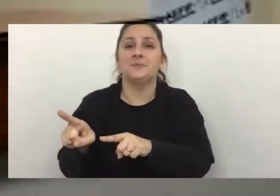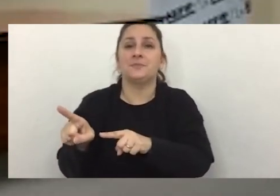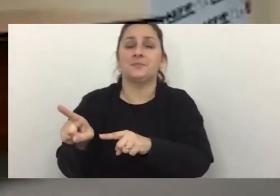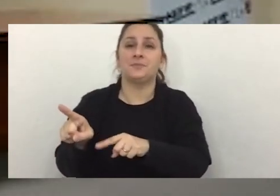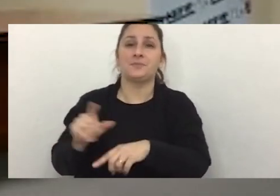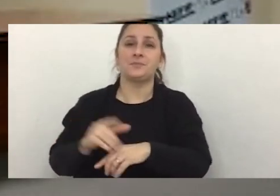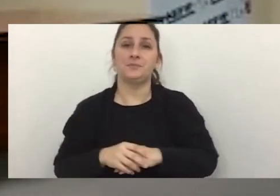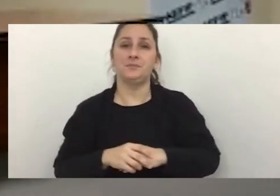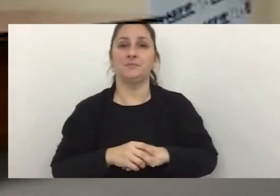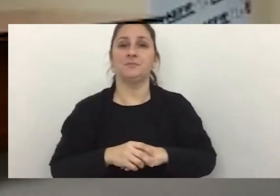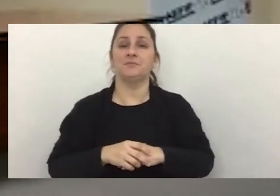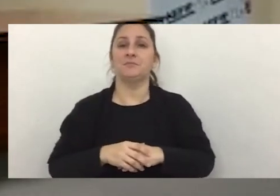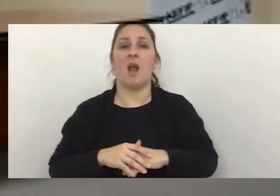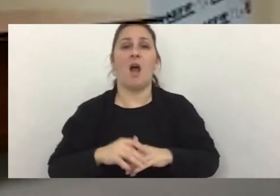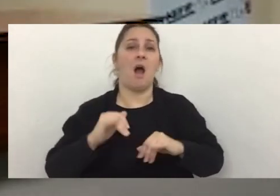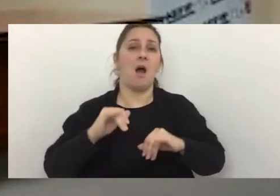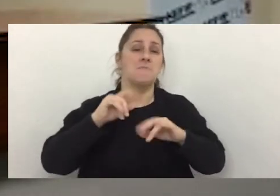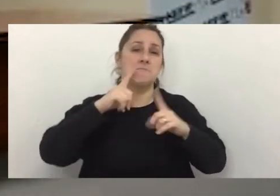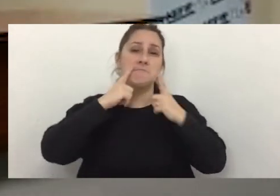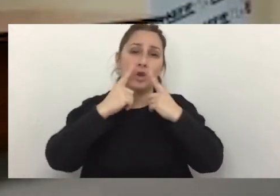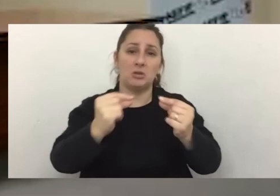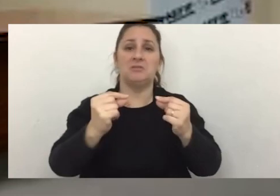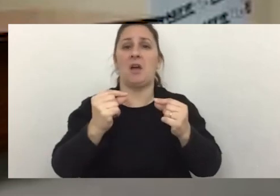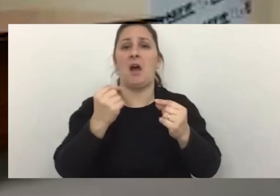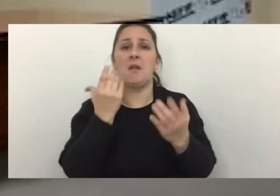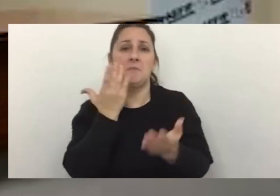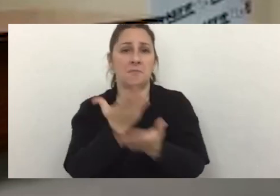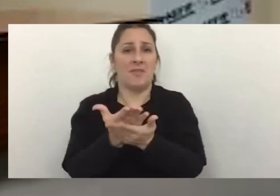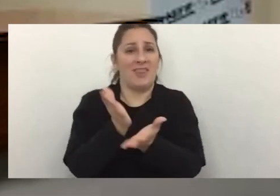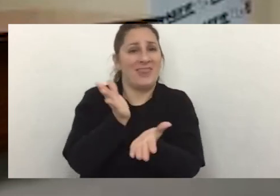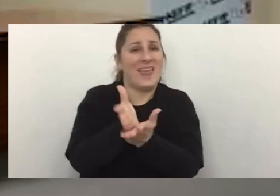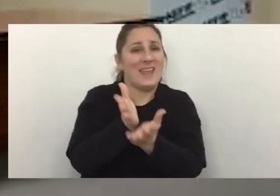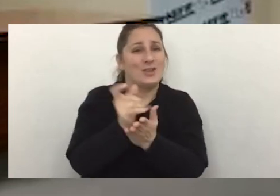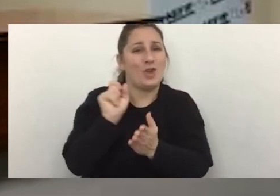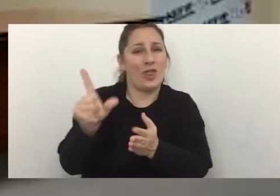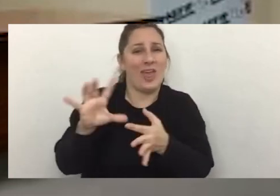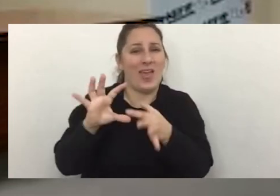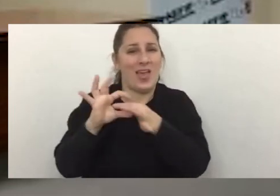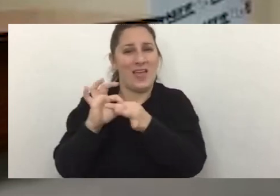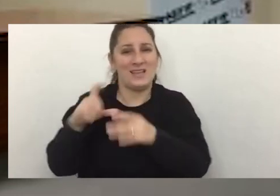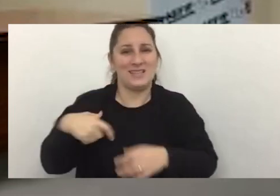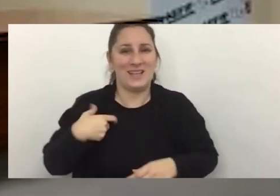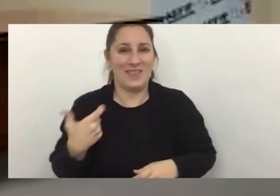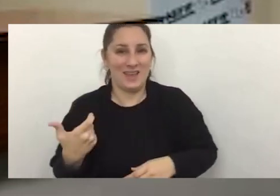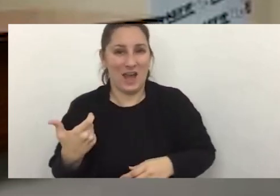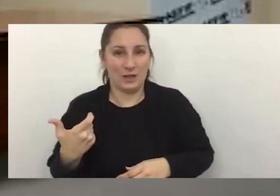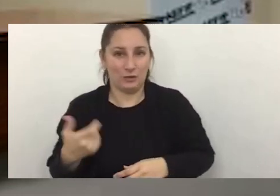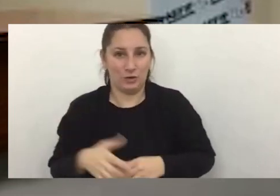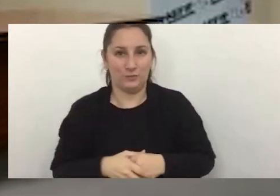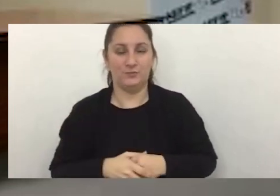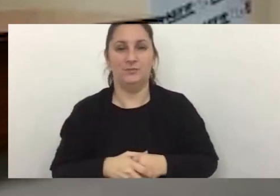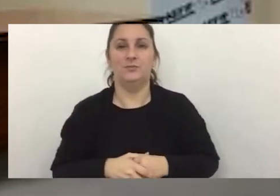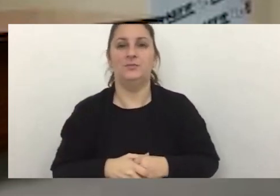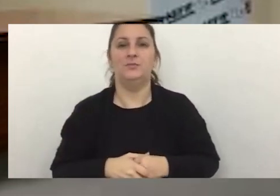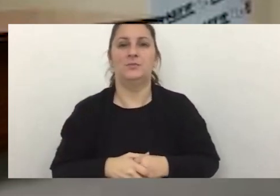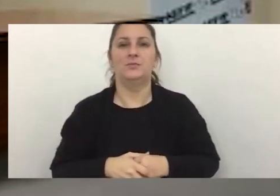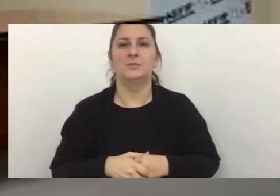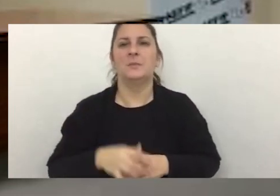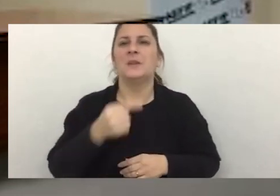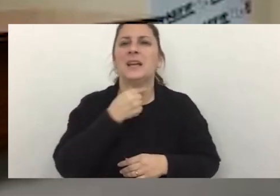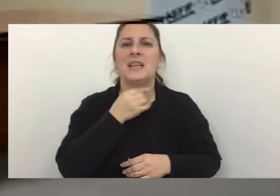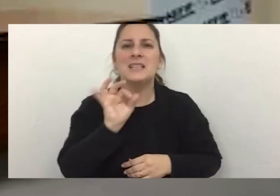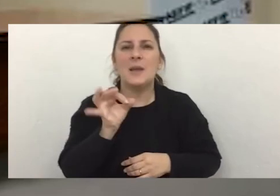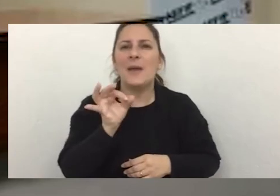a manifestarse a sus derechos sindicales, ¿no? Con algún tipo de... Quería saber algún tipo de ejemplo